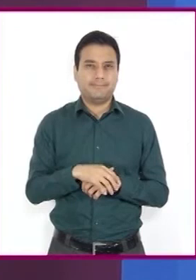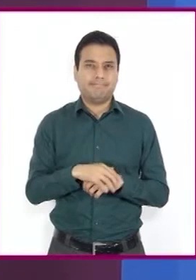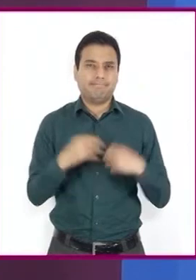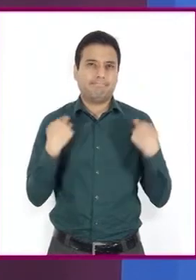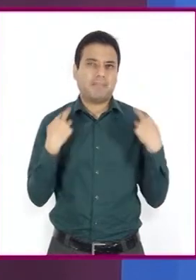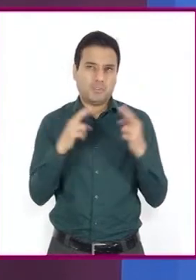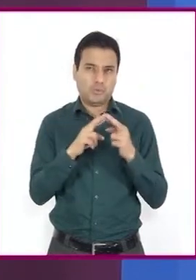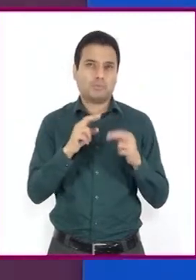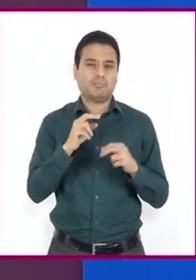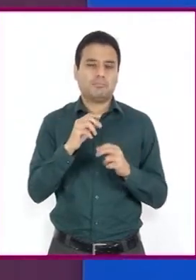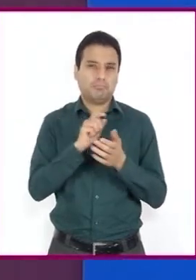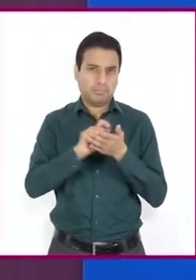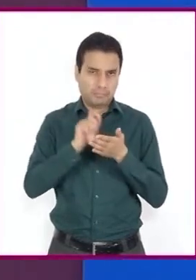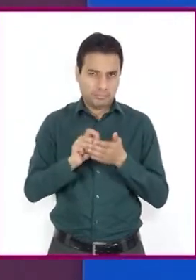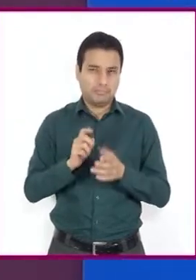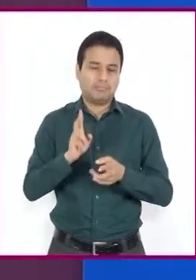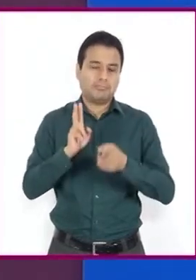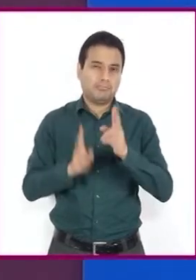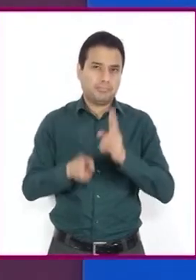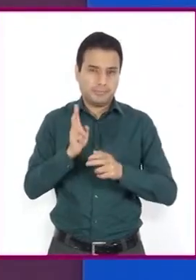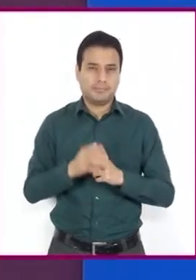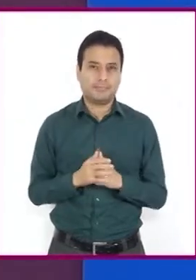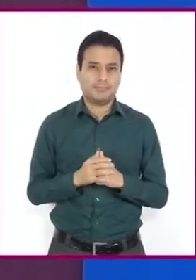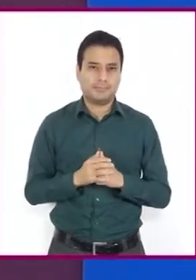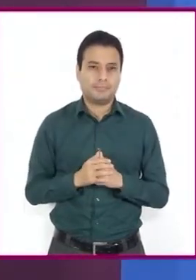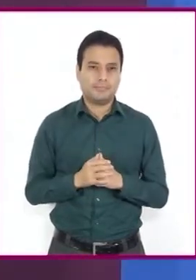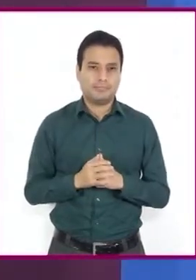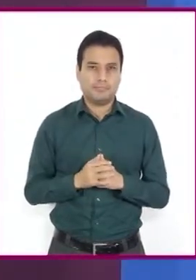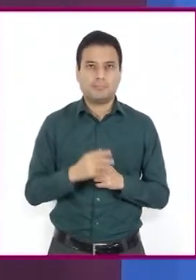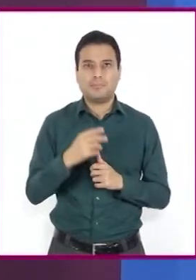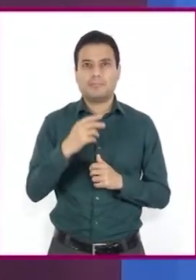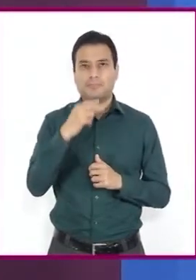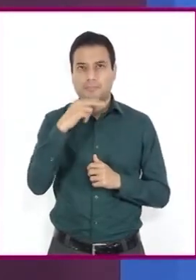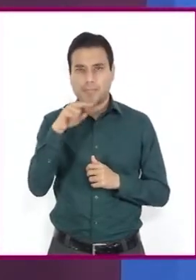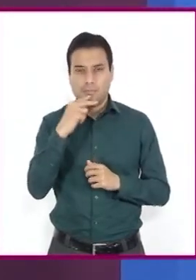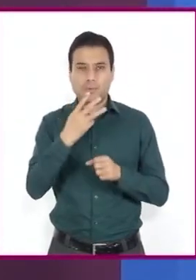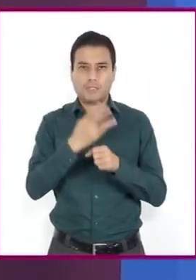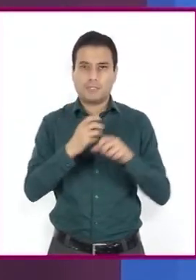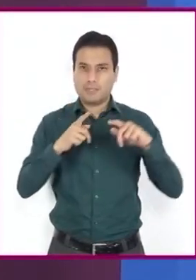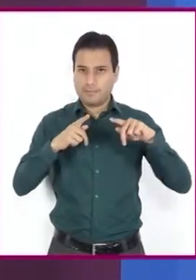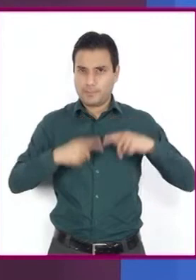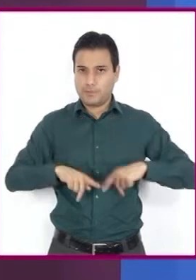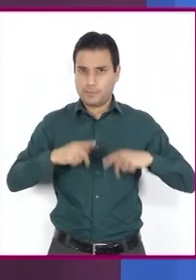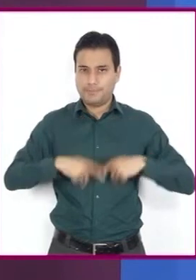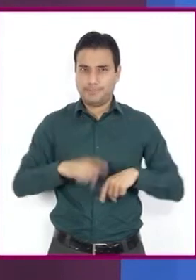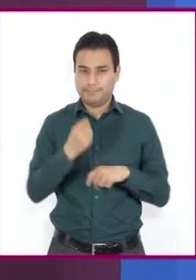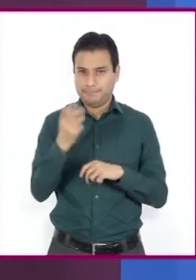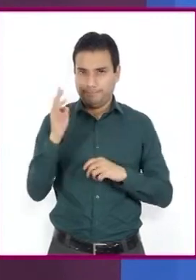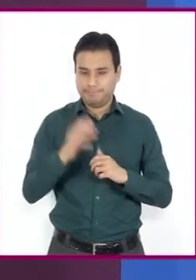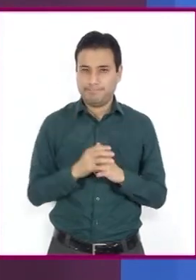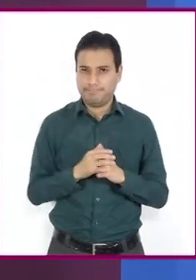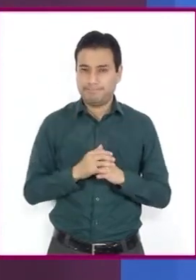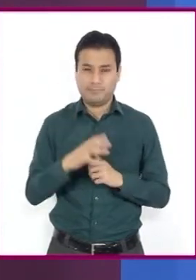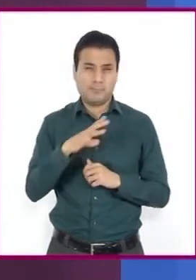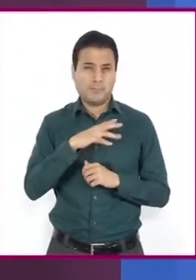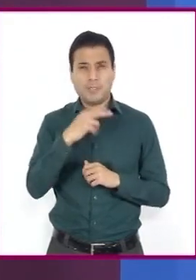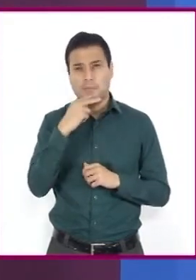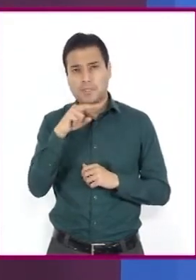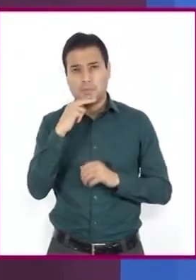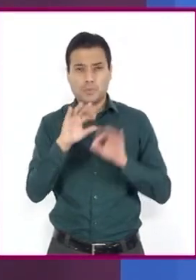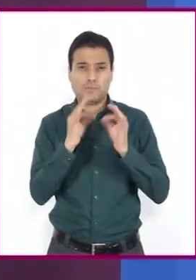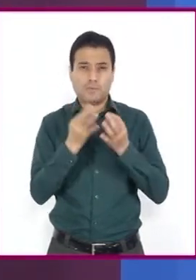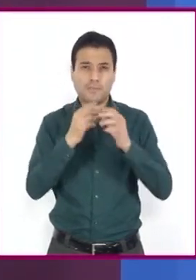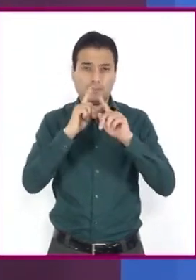escrito. Entonces, irá conjugando en tercera persona del plural. Hay formas de los verbos que